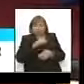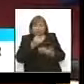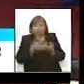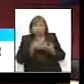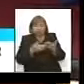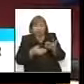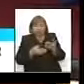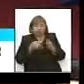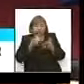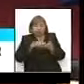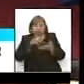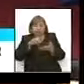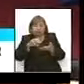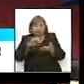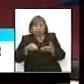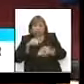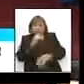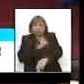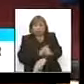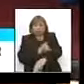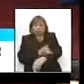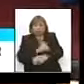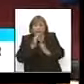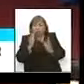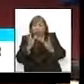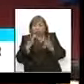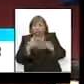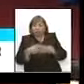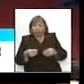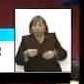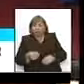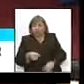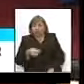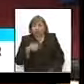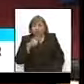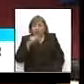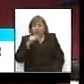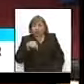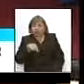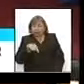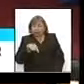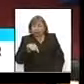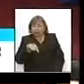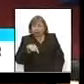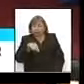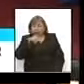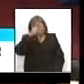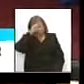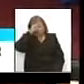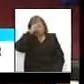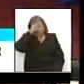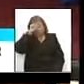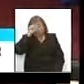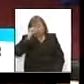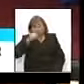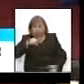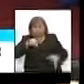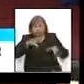en los pueblos y en la vida institucional. No ha desaparecido, por más que Piñera quisiera. Pero acá, en el país, si se aprueba